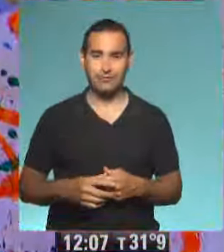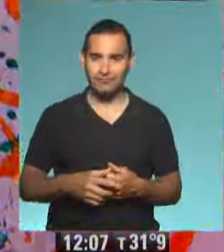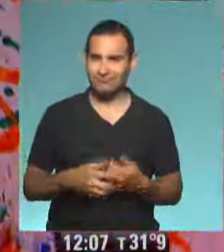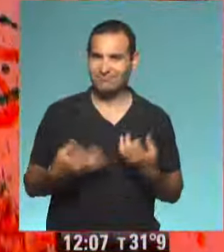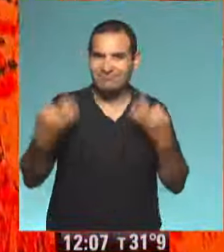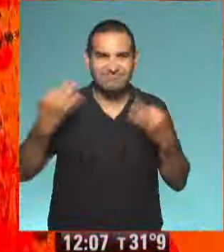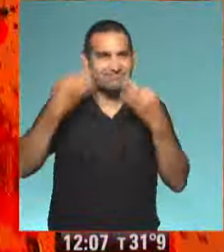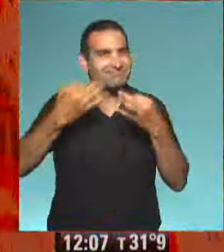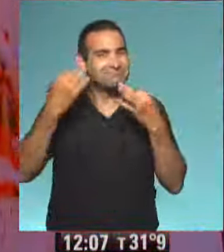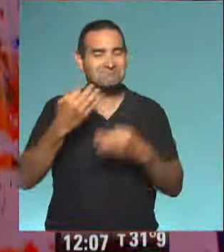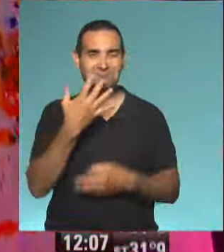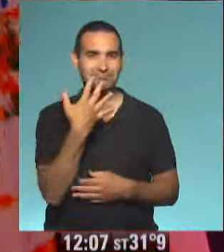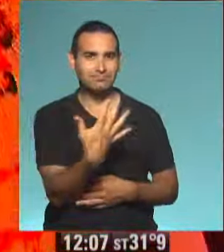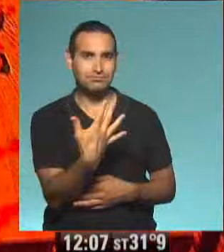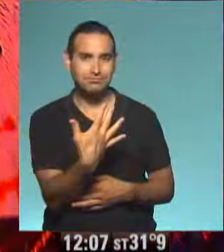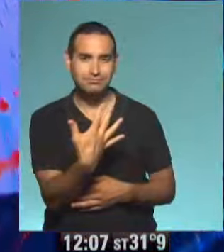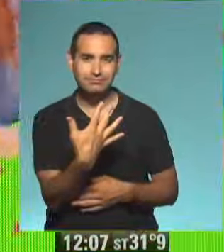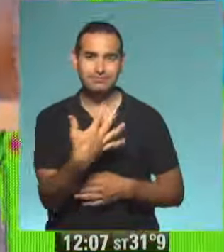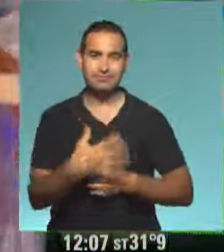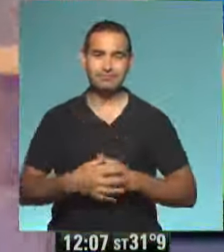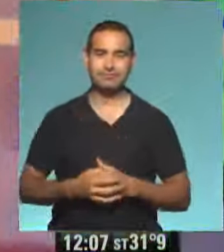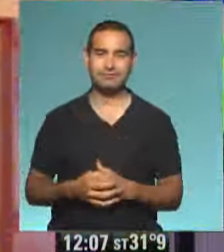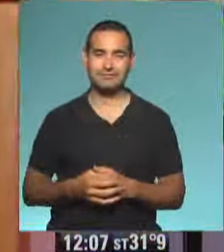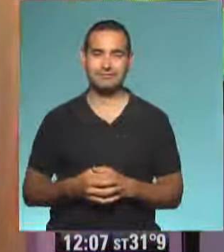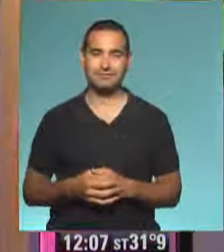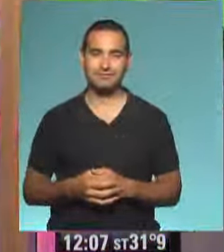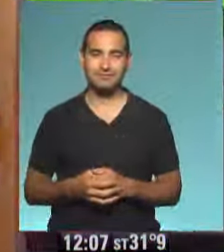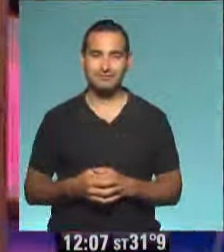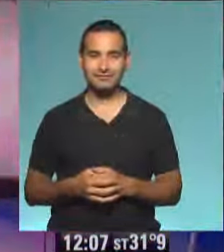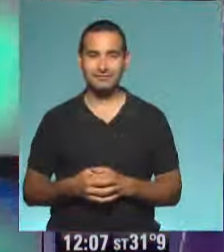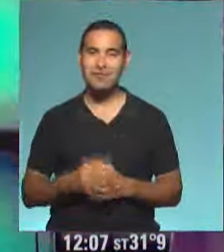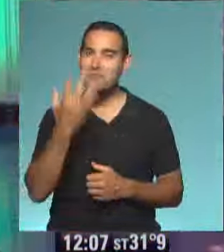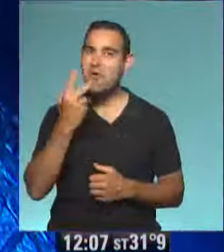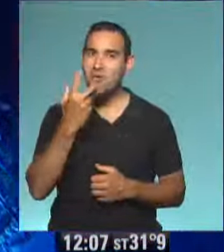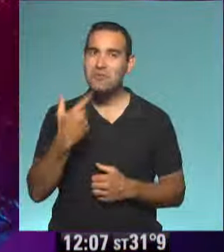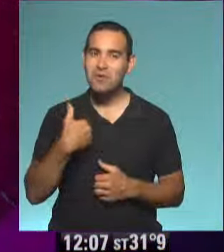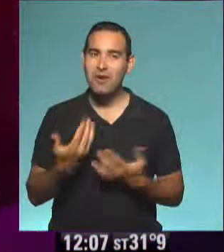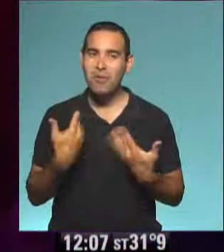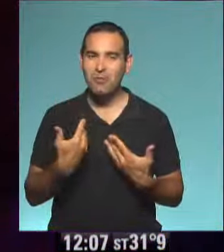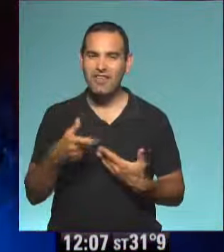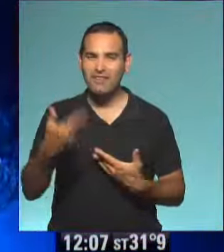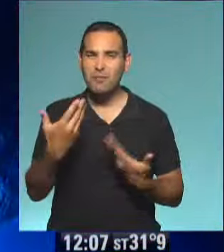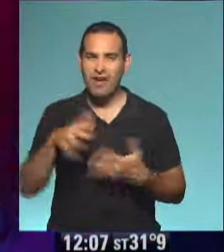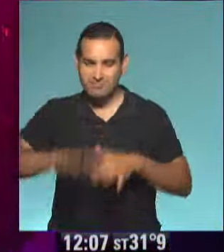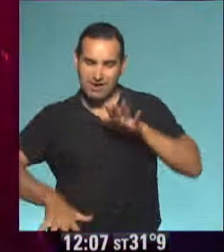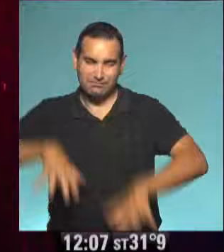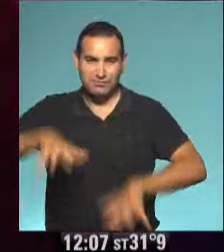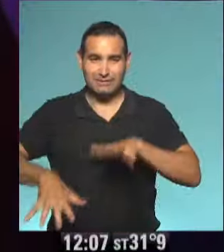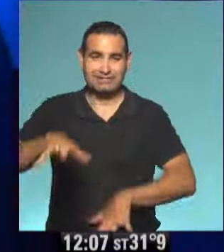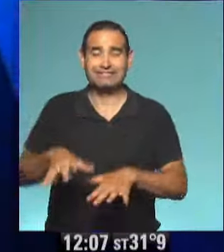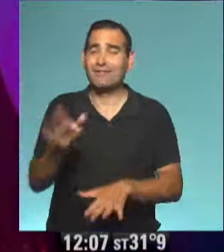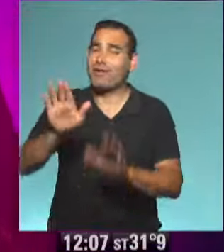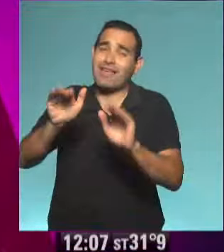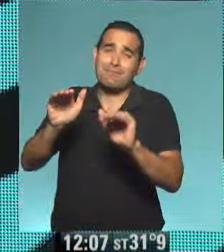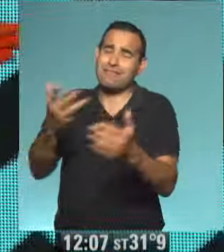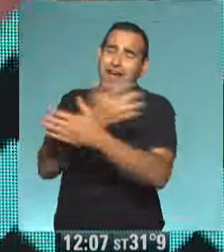Impresionante este arte que acabamos de hacer, Pablo. Estás muy concentrado. Sí, porque me gusta, porque le podemos decir a los chicos, pueden hacer. Y te tenemos que despedir, así con